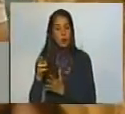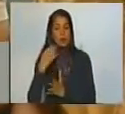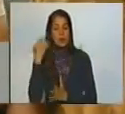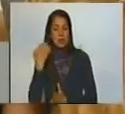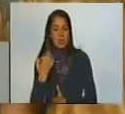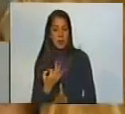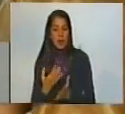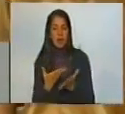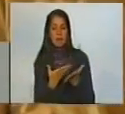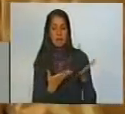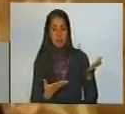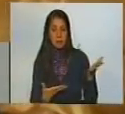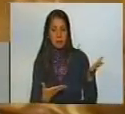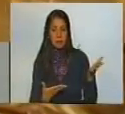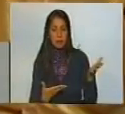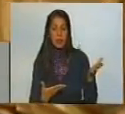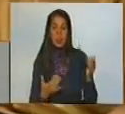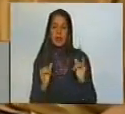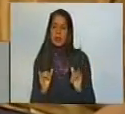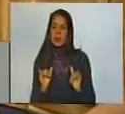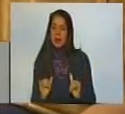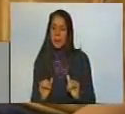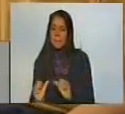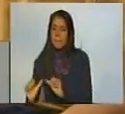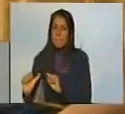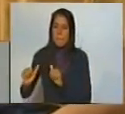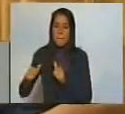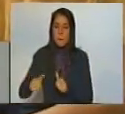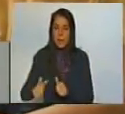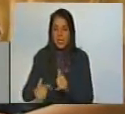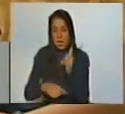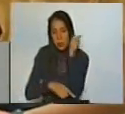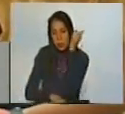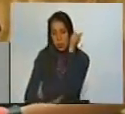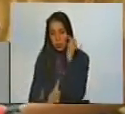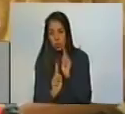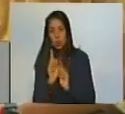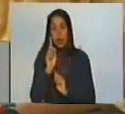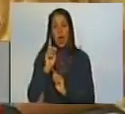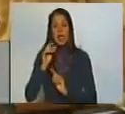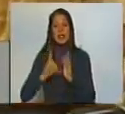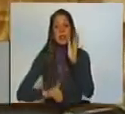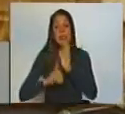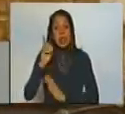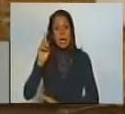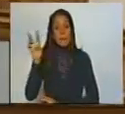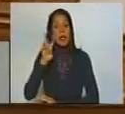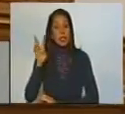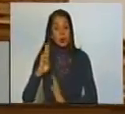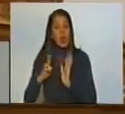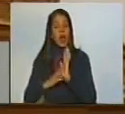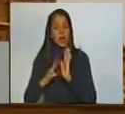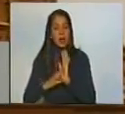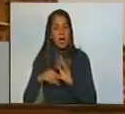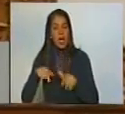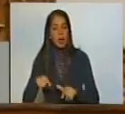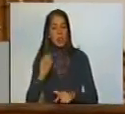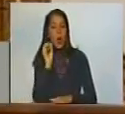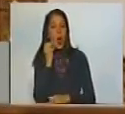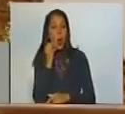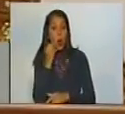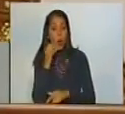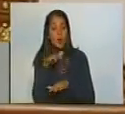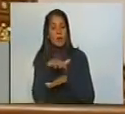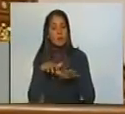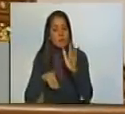elemento que viene desde la raíz para construir y garantizar el desarrollo integral no solo de esta generación,